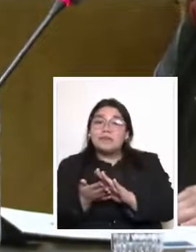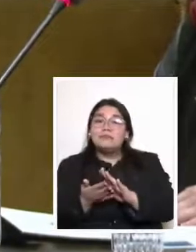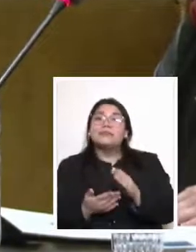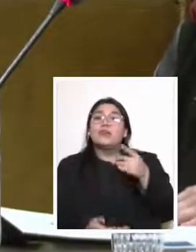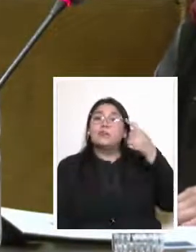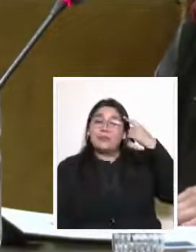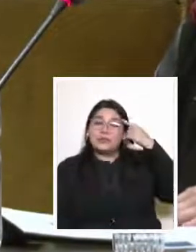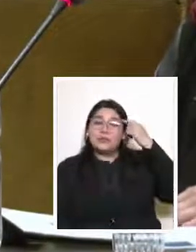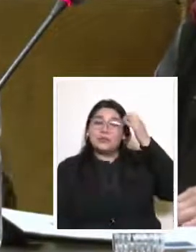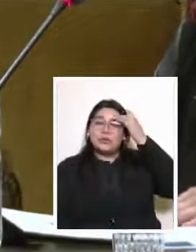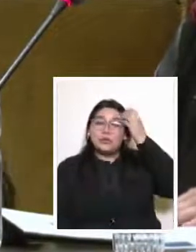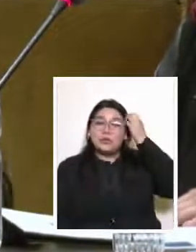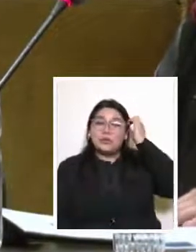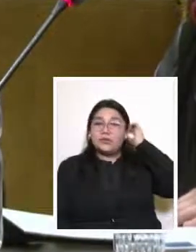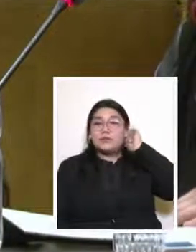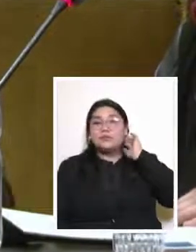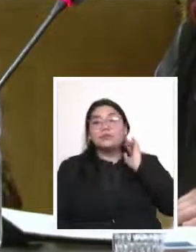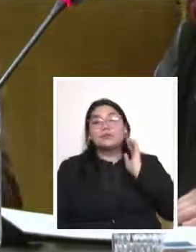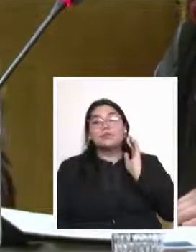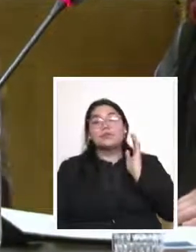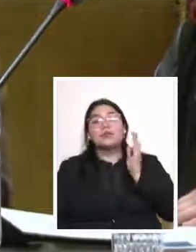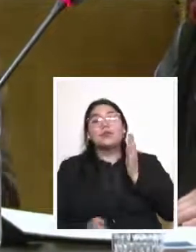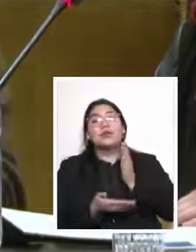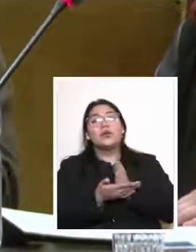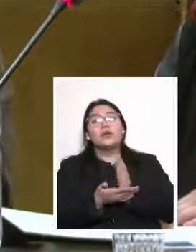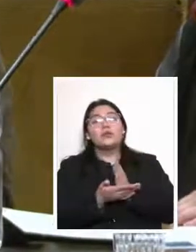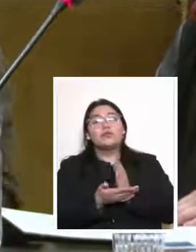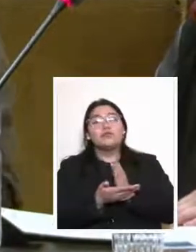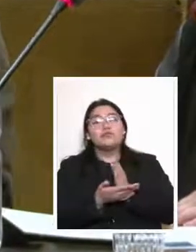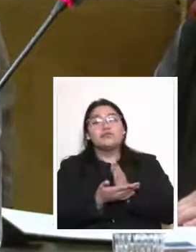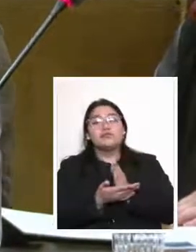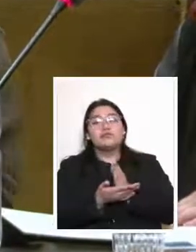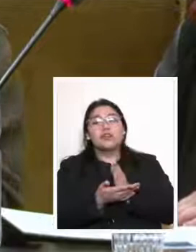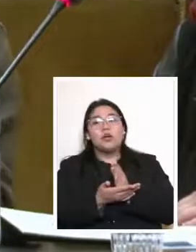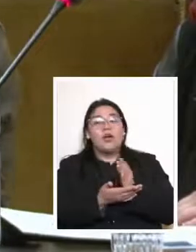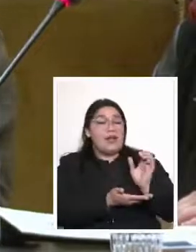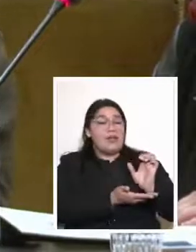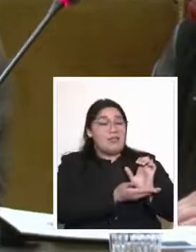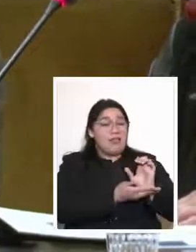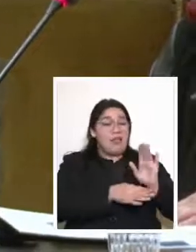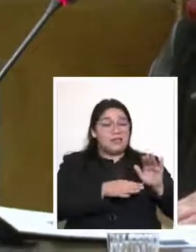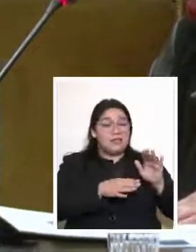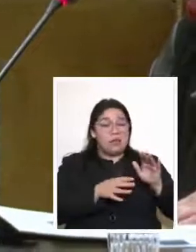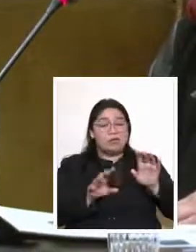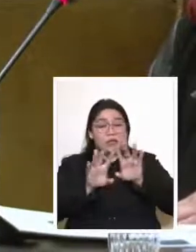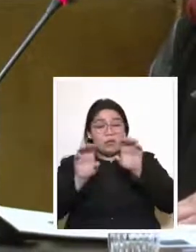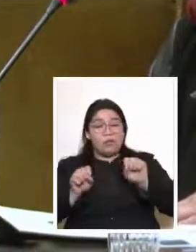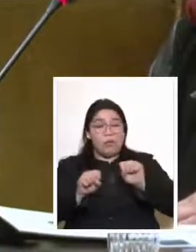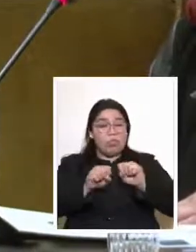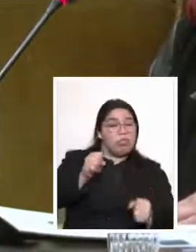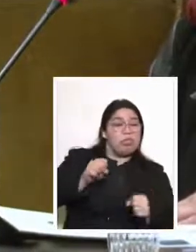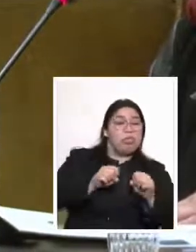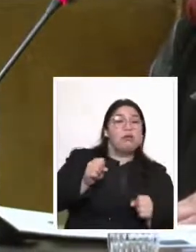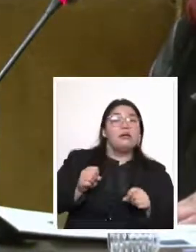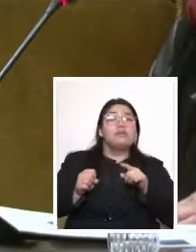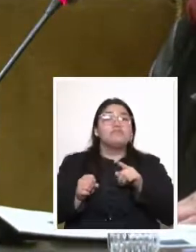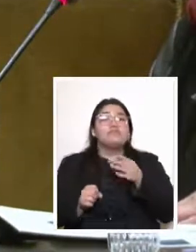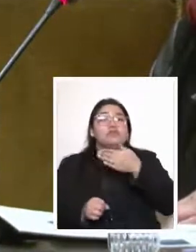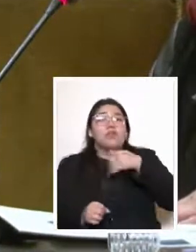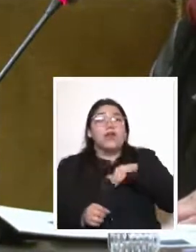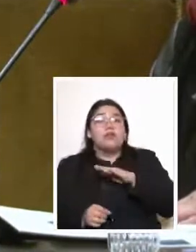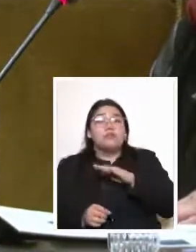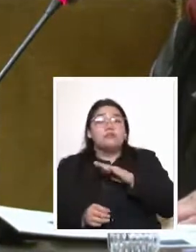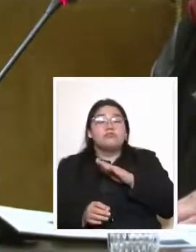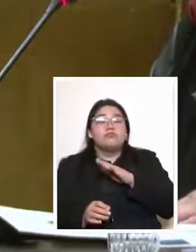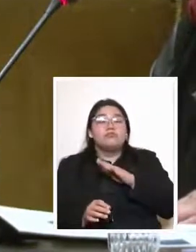mercado lo que hacen es desarticular los sistemas y no crean instituciones donde se acumule el capital profesional y donde la comunidad